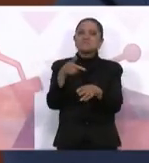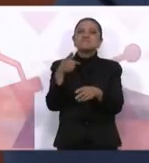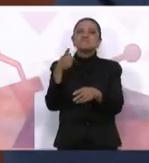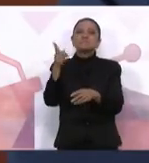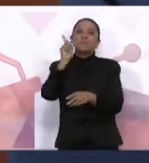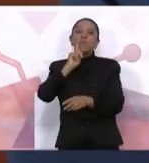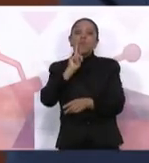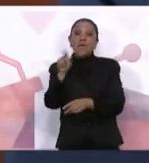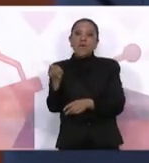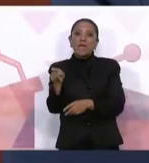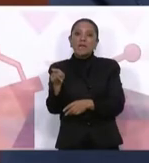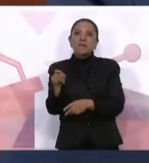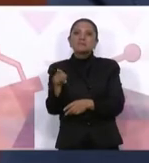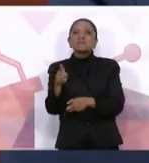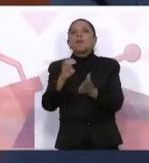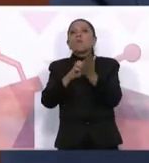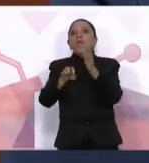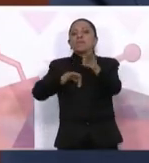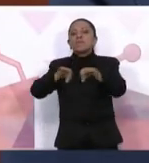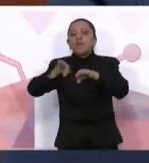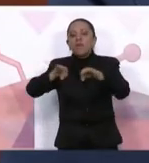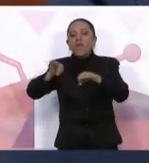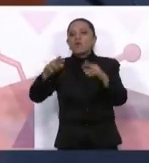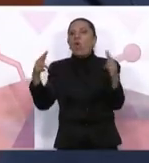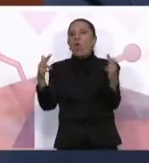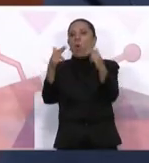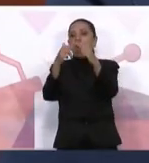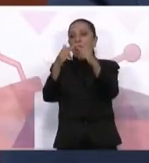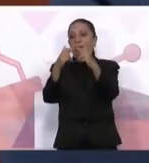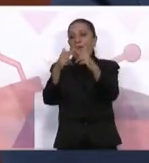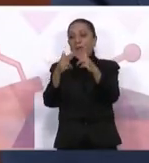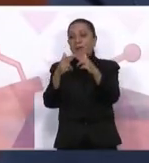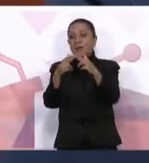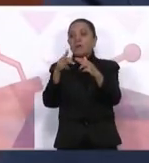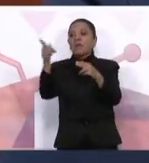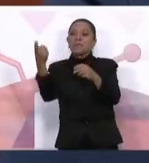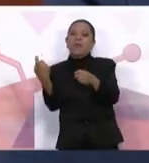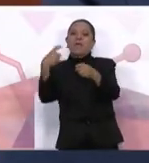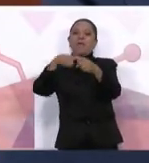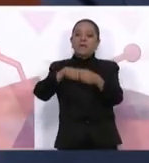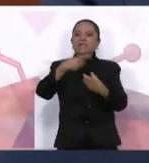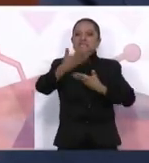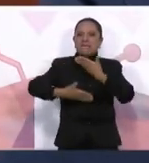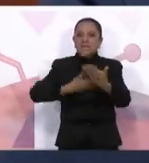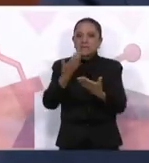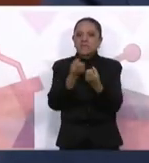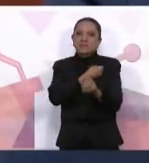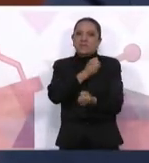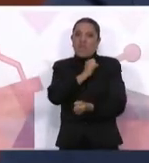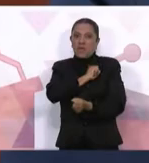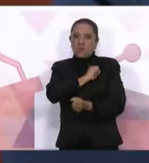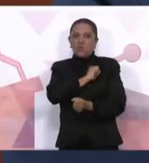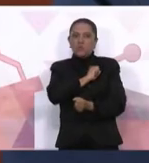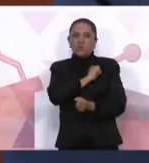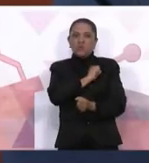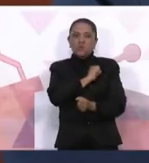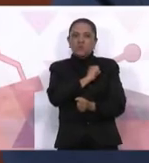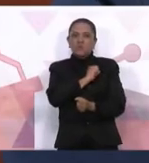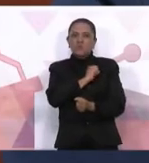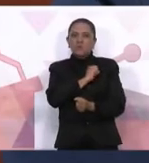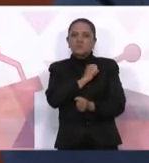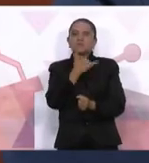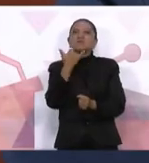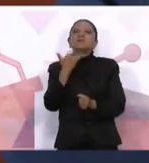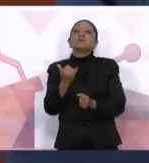trabajadoras del hogar en los servicios de salud en los servicios y las prestaciones que